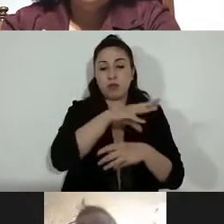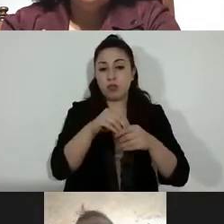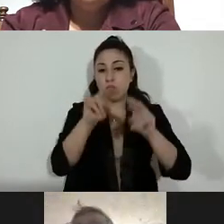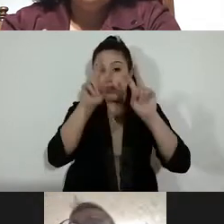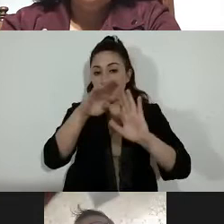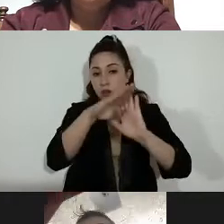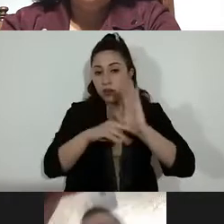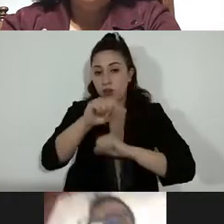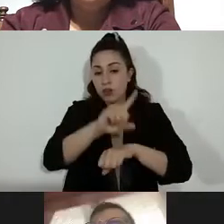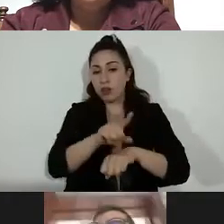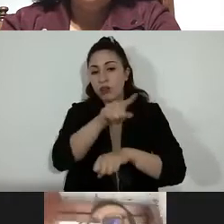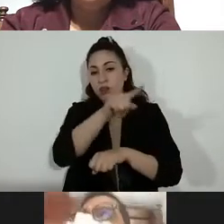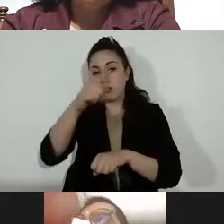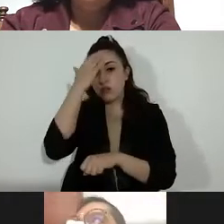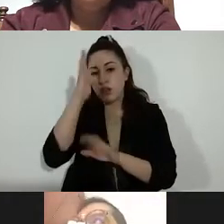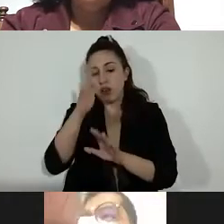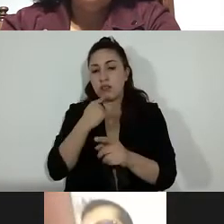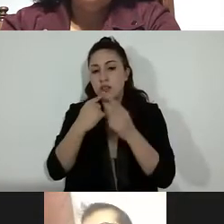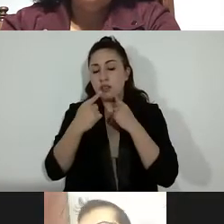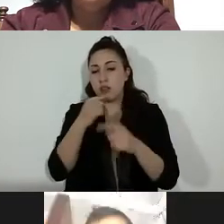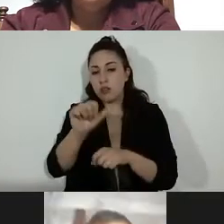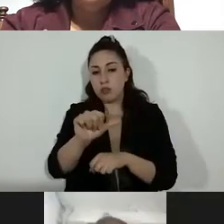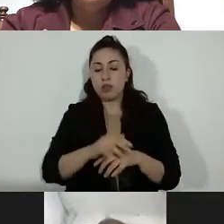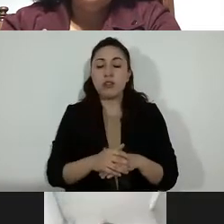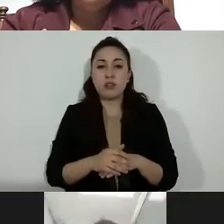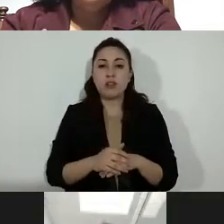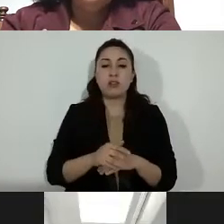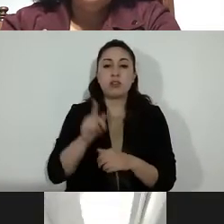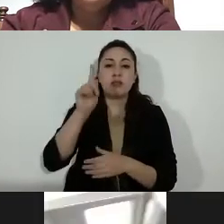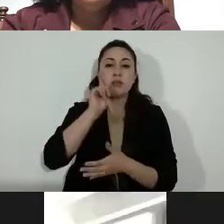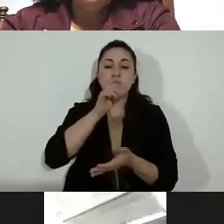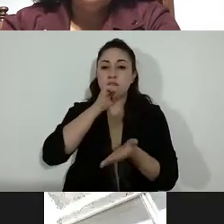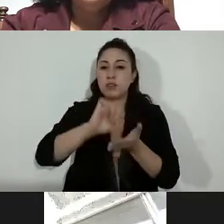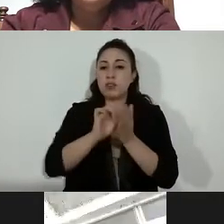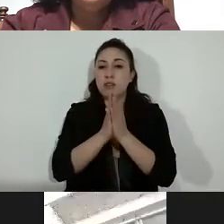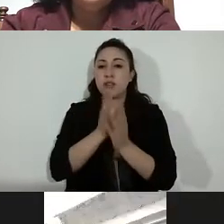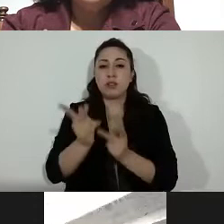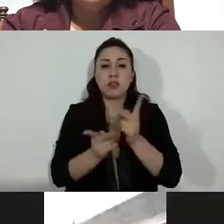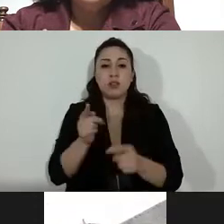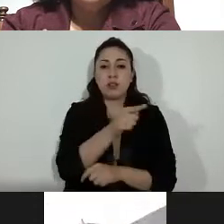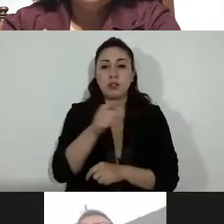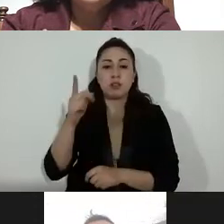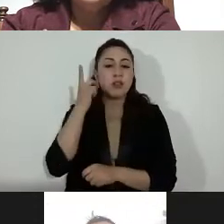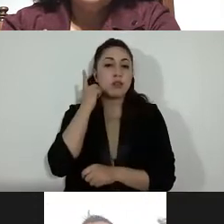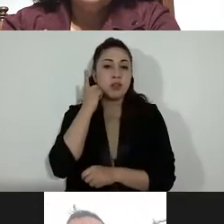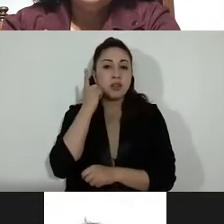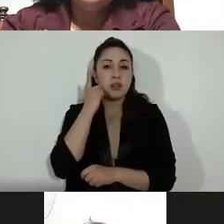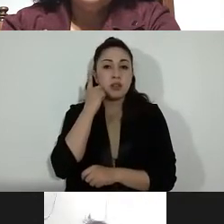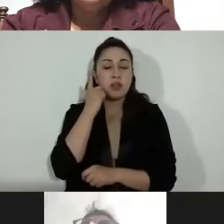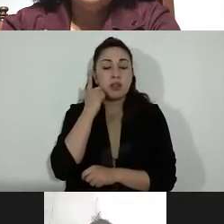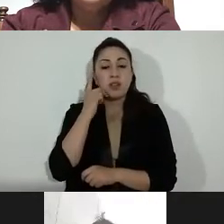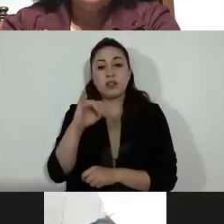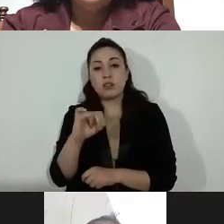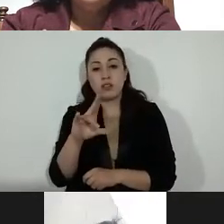asuntos de esta sesión, por lo que le solicito a la secretaria preguntar a las y los diputados presentes si